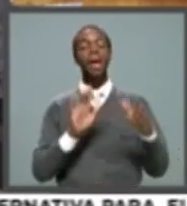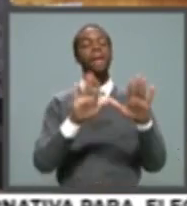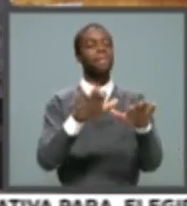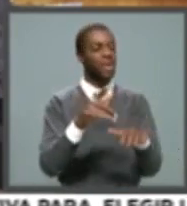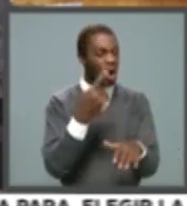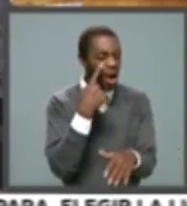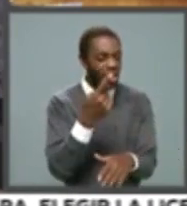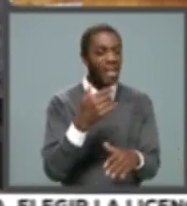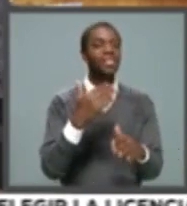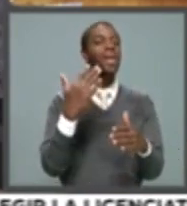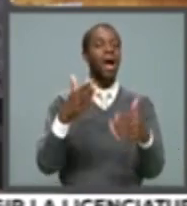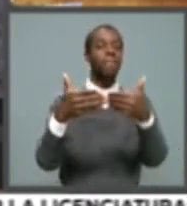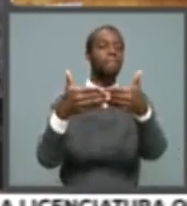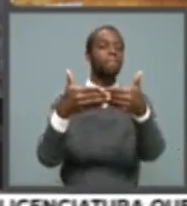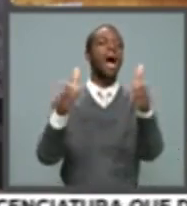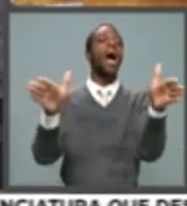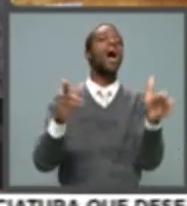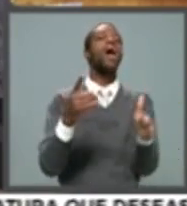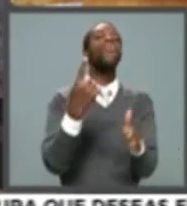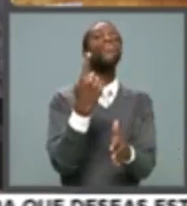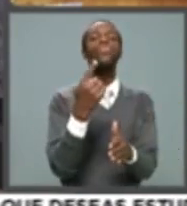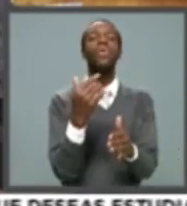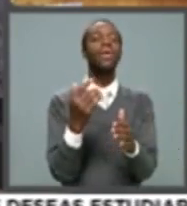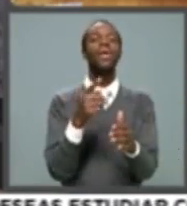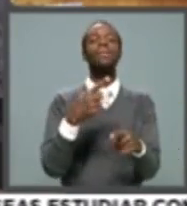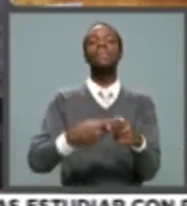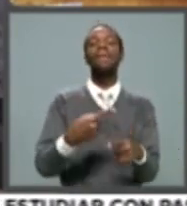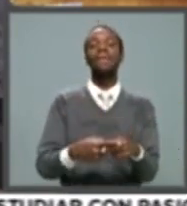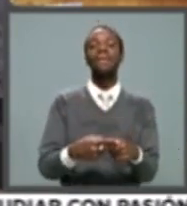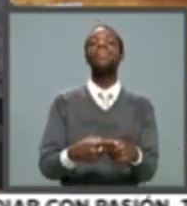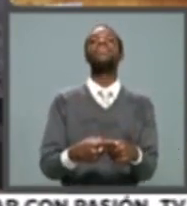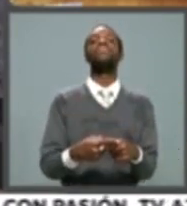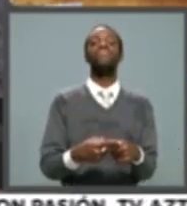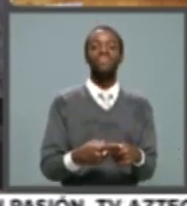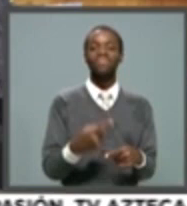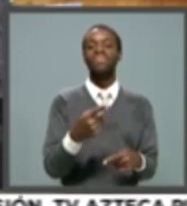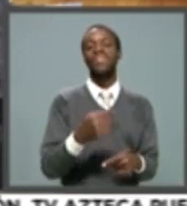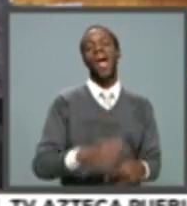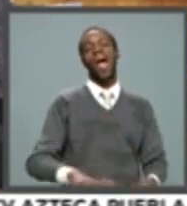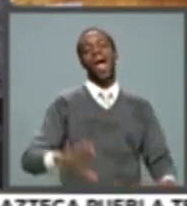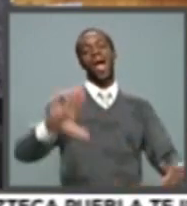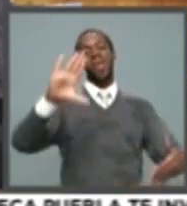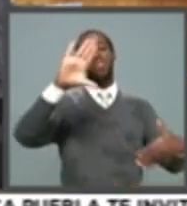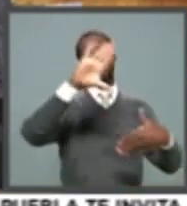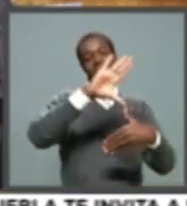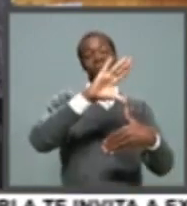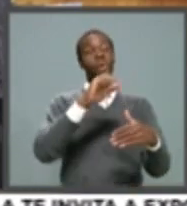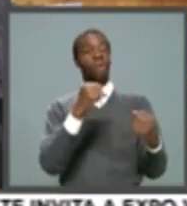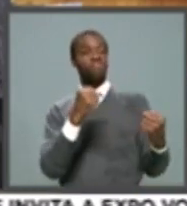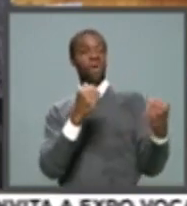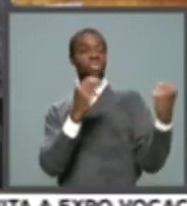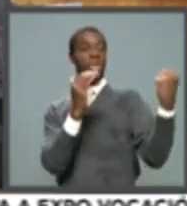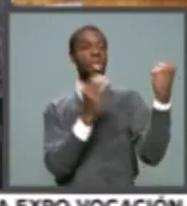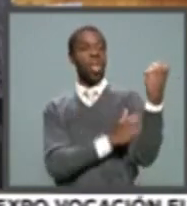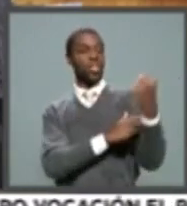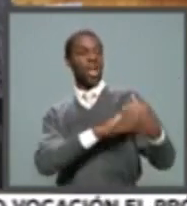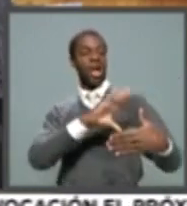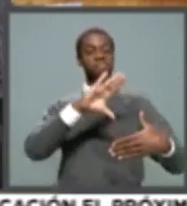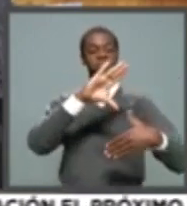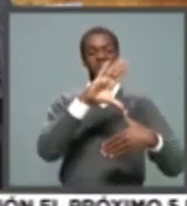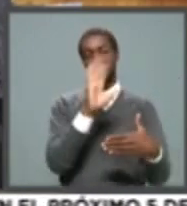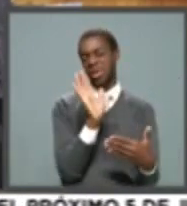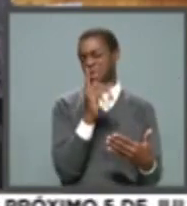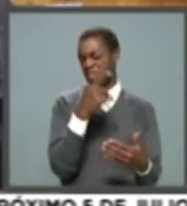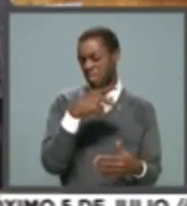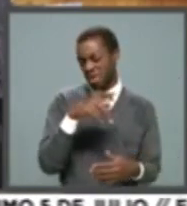Adivina contra quién abre el Puebla. Contra las poderosas águilas de la América. Contra el América, no sé si poderosas, ¿no? Ya sabes, salen. Contra el América,